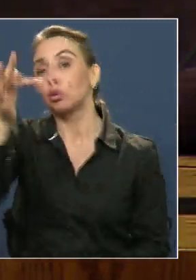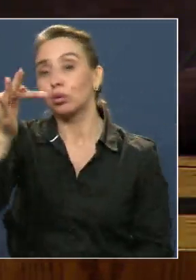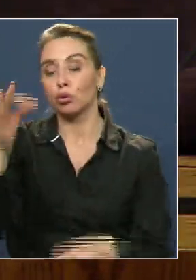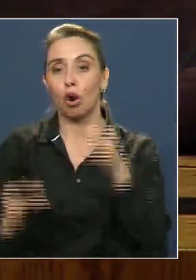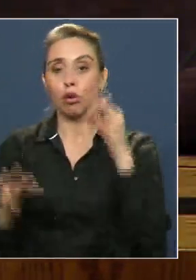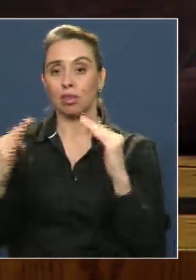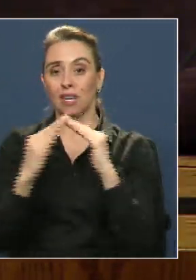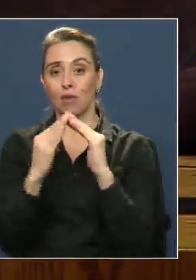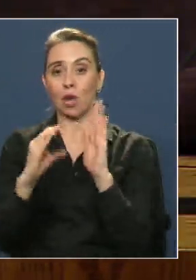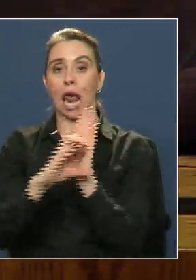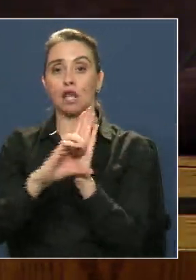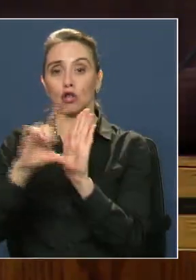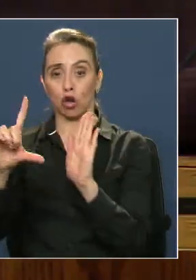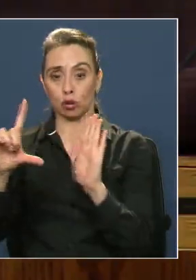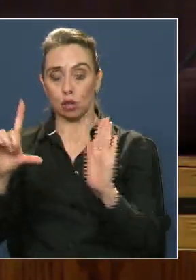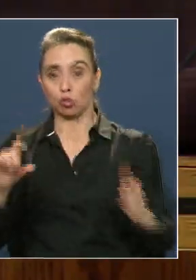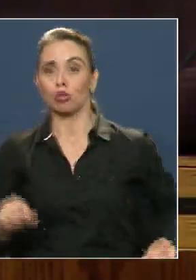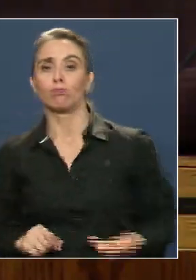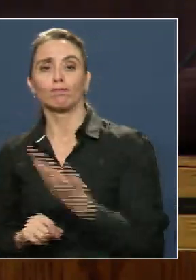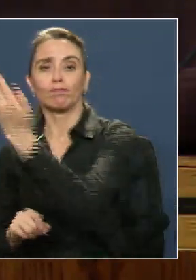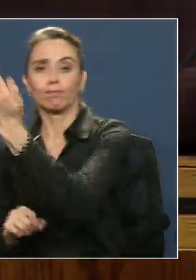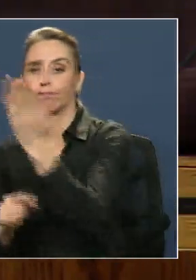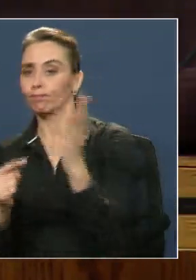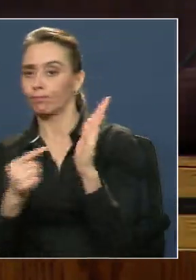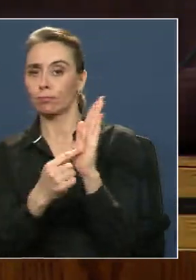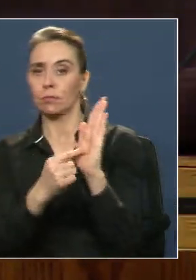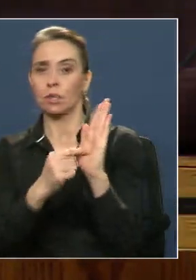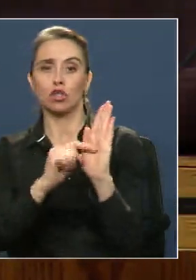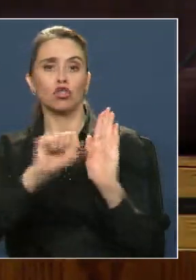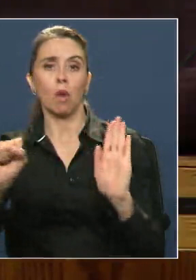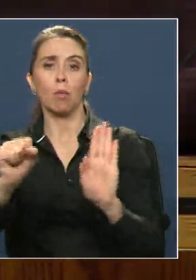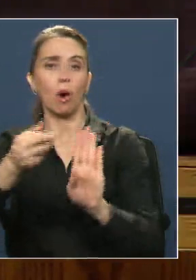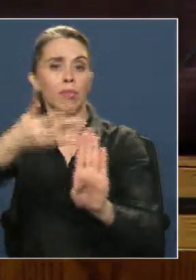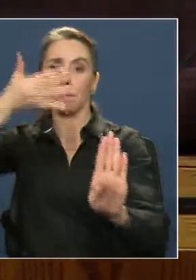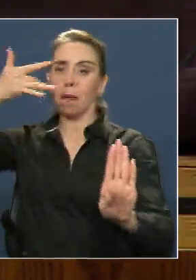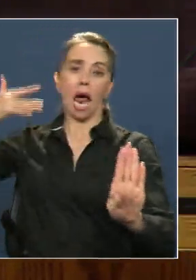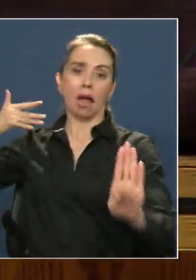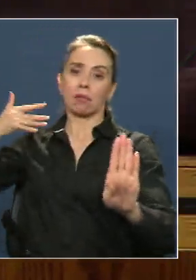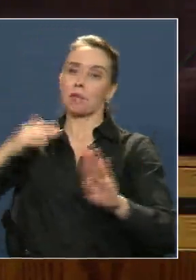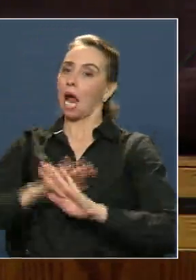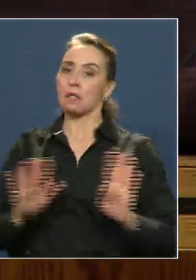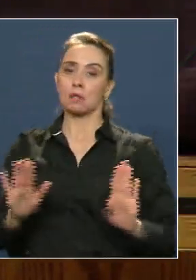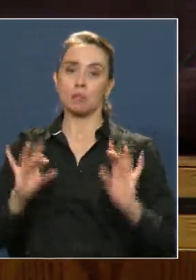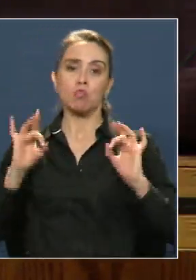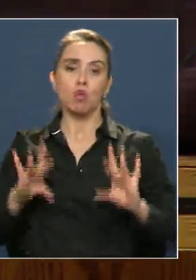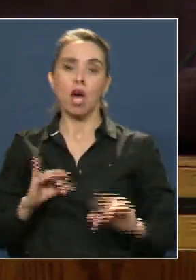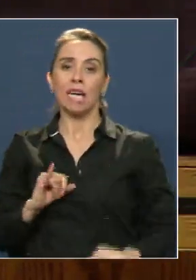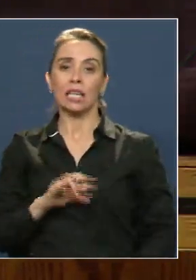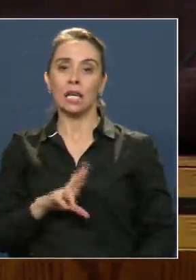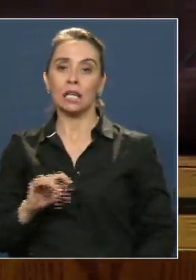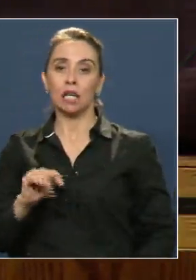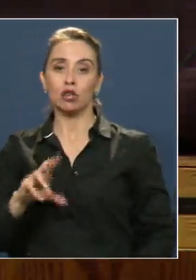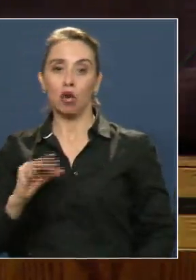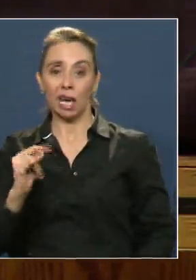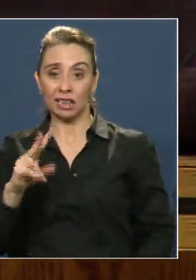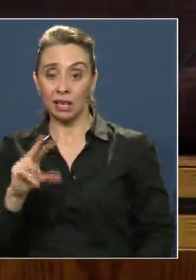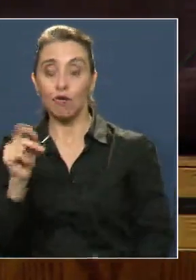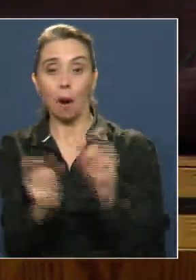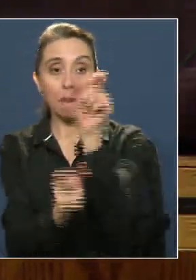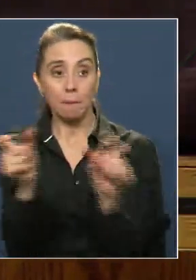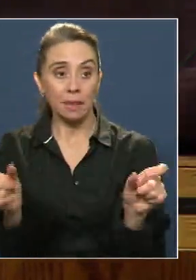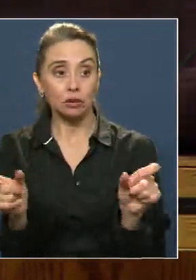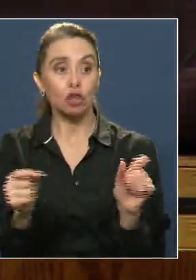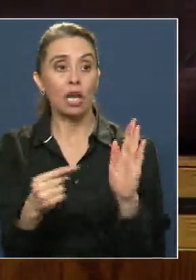Tribunal Constitucional declara irretroactiva, vamos a dejar a las personas que están hoy día con